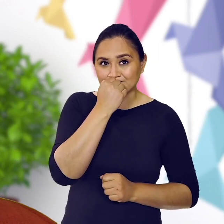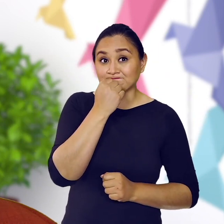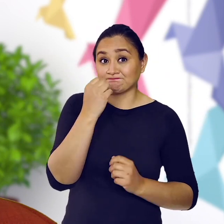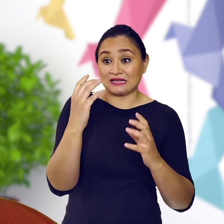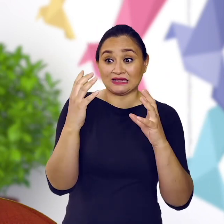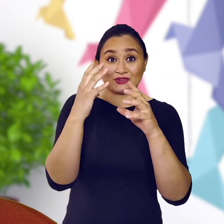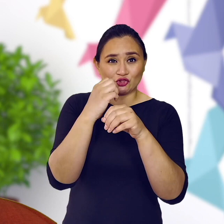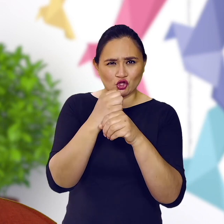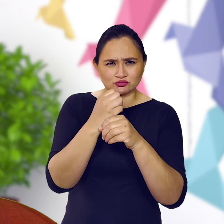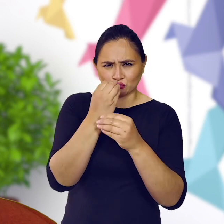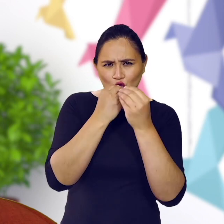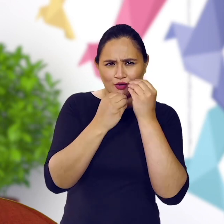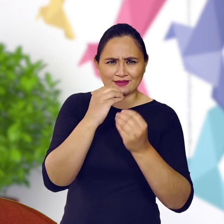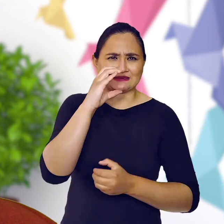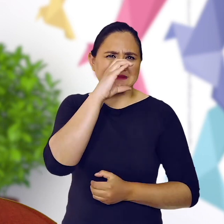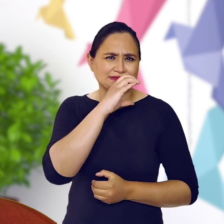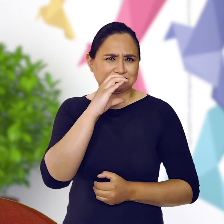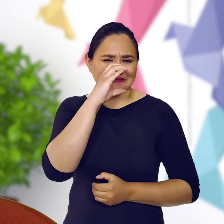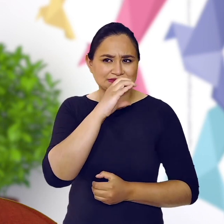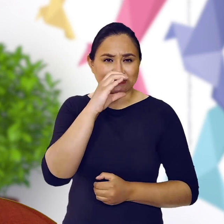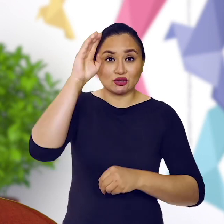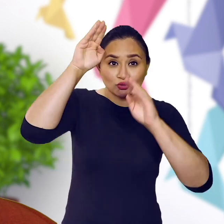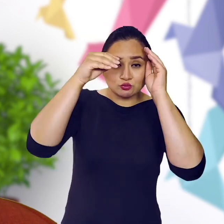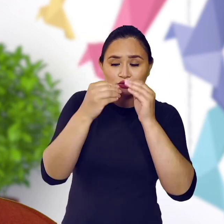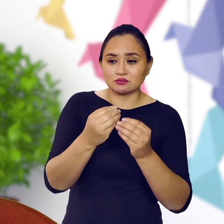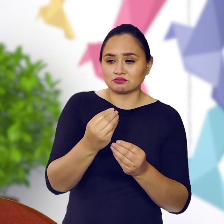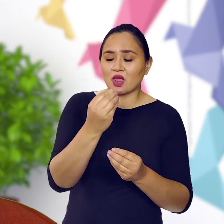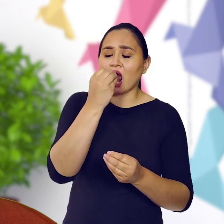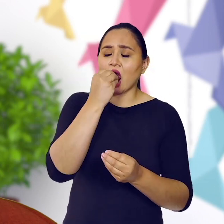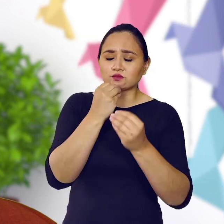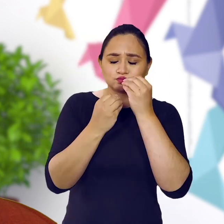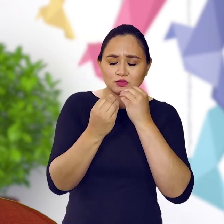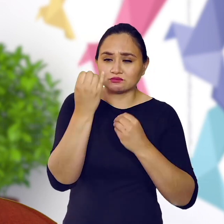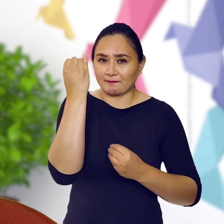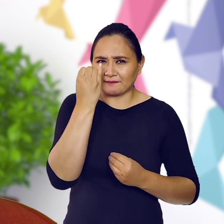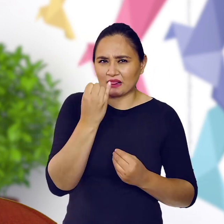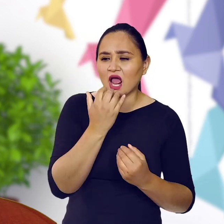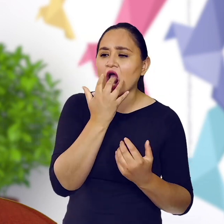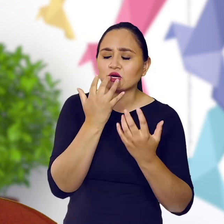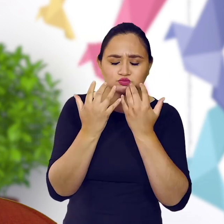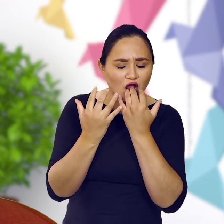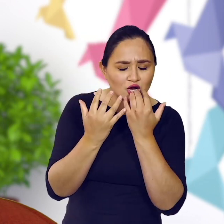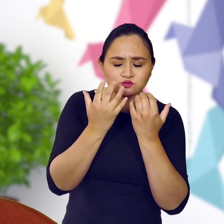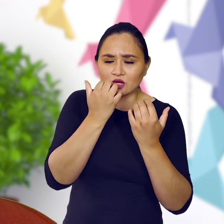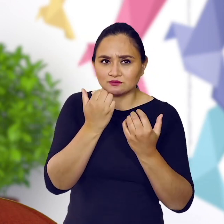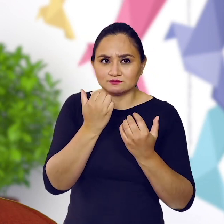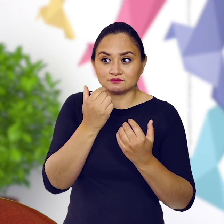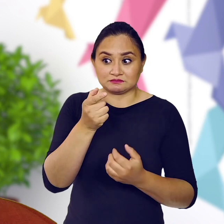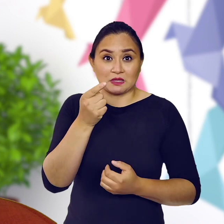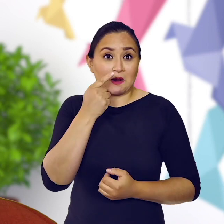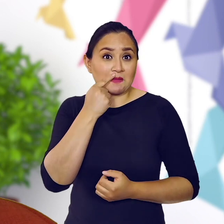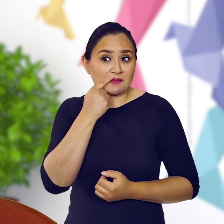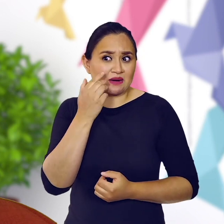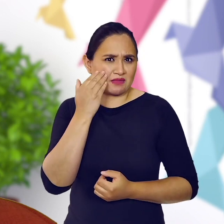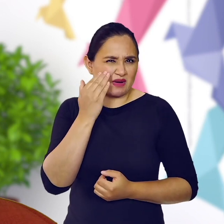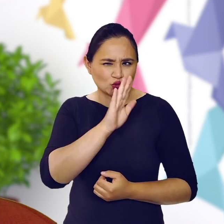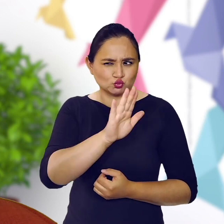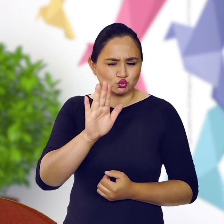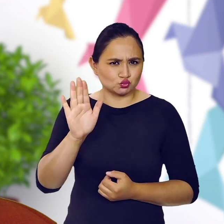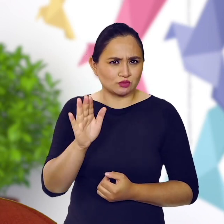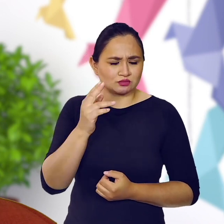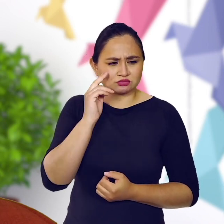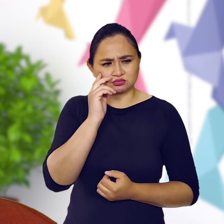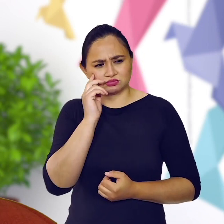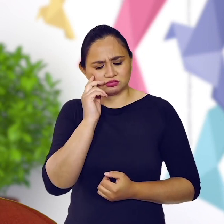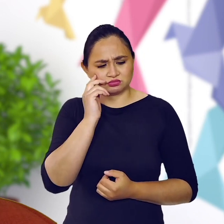noche, durante la cena, Bruno solo abrió la boca para comer su heno. Zoila y Joel lo miraban preocupados, y cuando